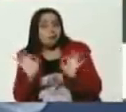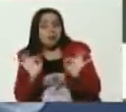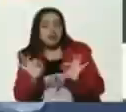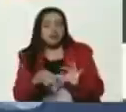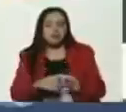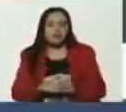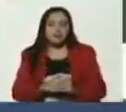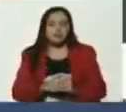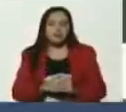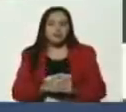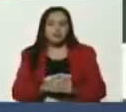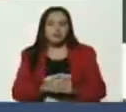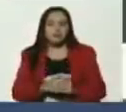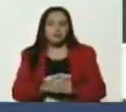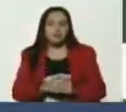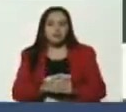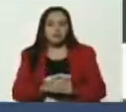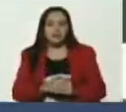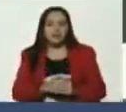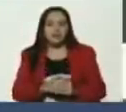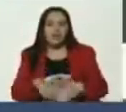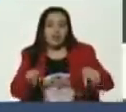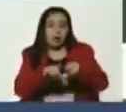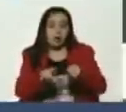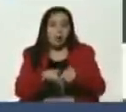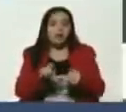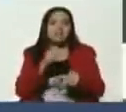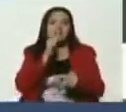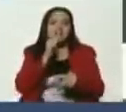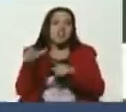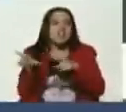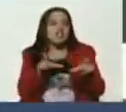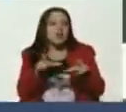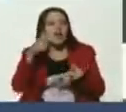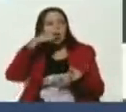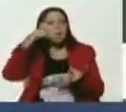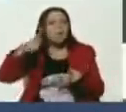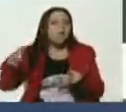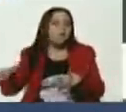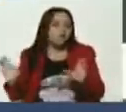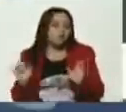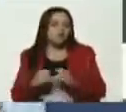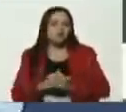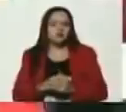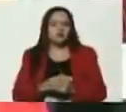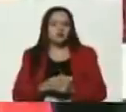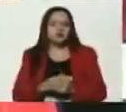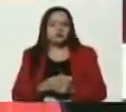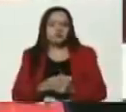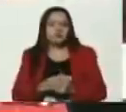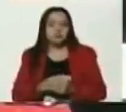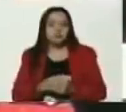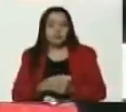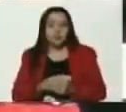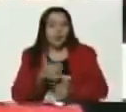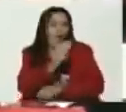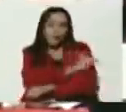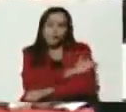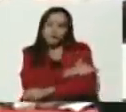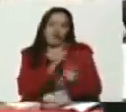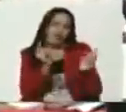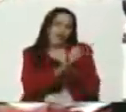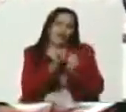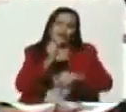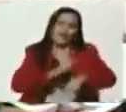Rondón es el pueblo. Ellos son muy de corto plazo. Y